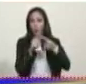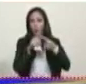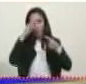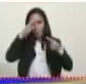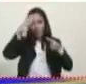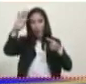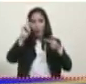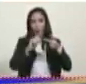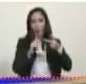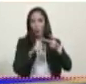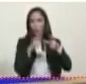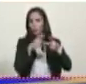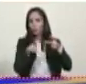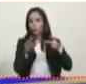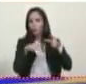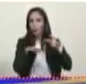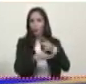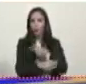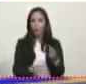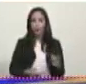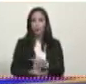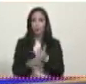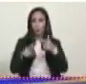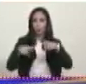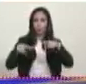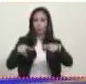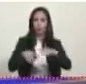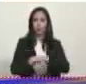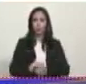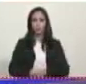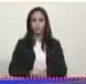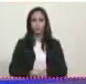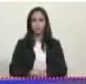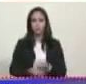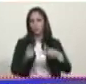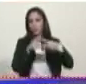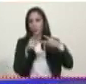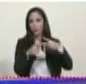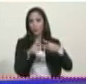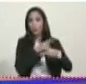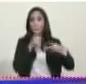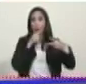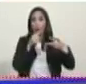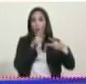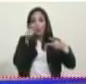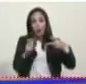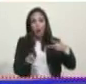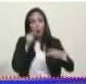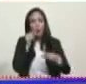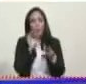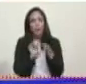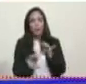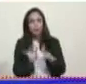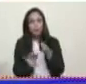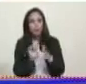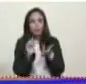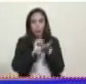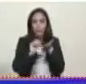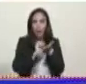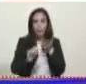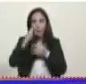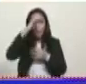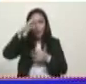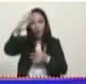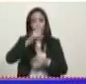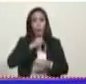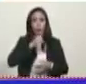México y otro viene de Bilbao, País Vasco. Se trata del periodista y escritor mexicano Luis Hernández Navarro, que está